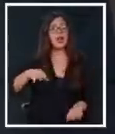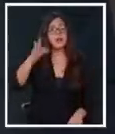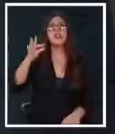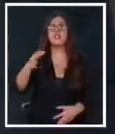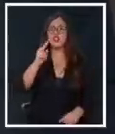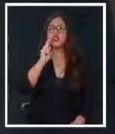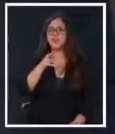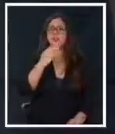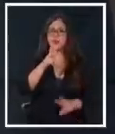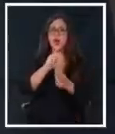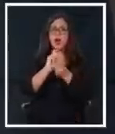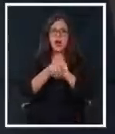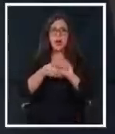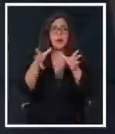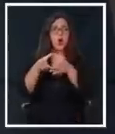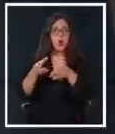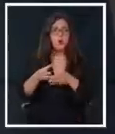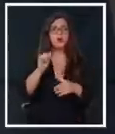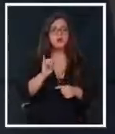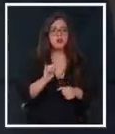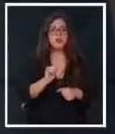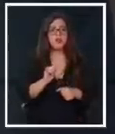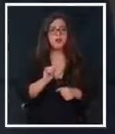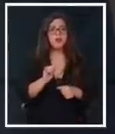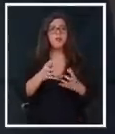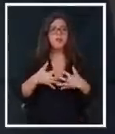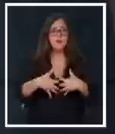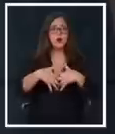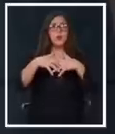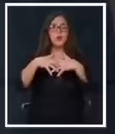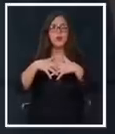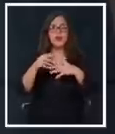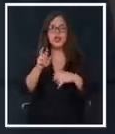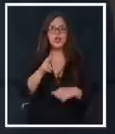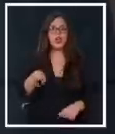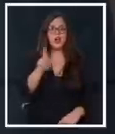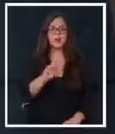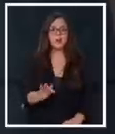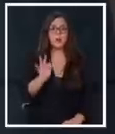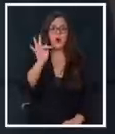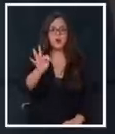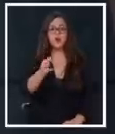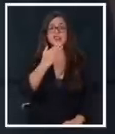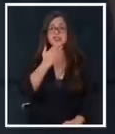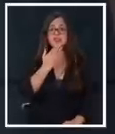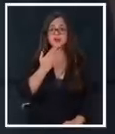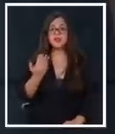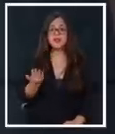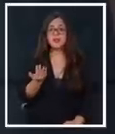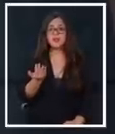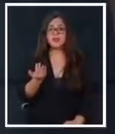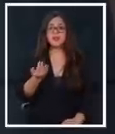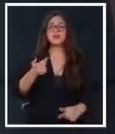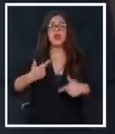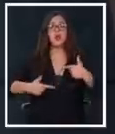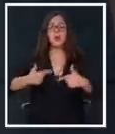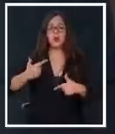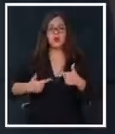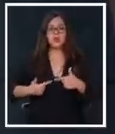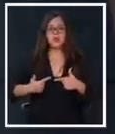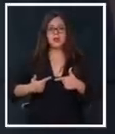son no solamente cambios en los equipos para fortalecer y que no vuelvan a suceder sino además una política